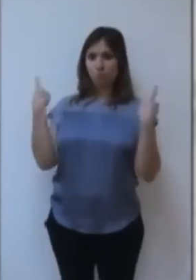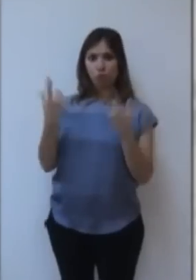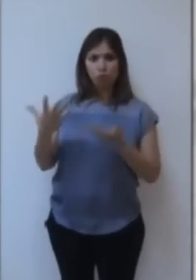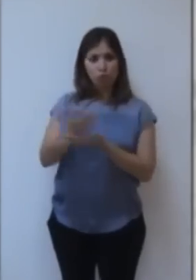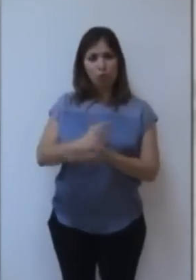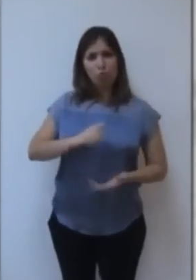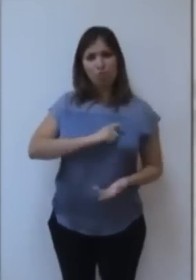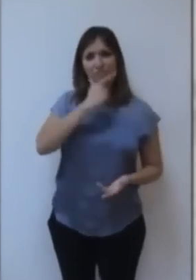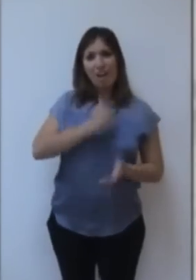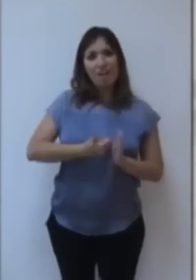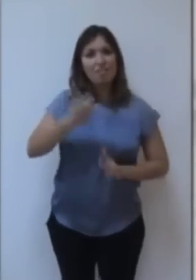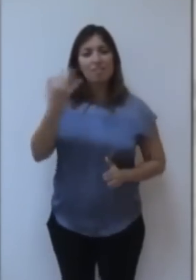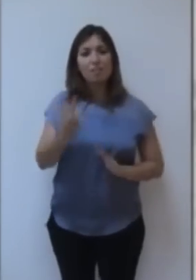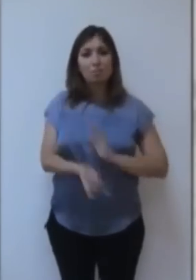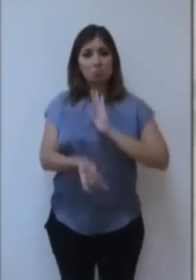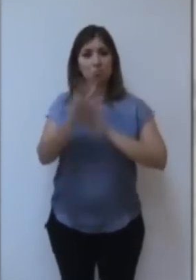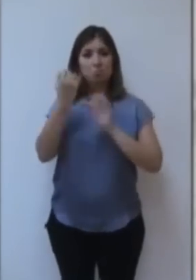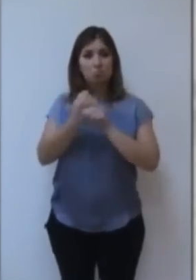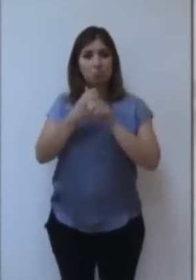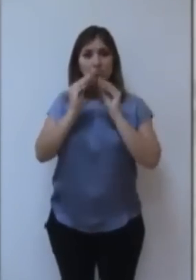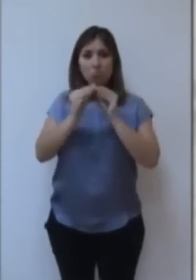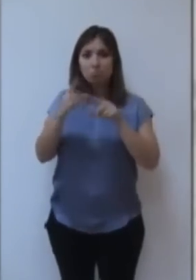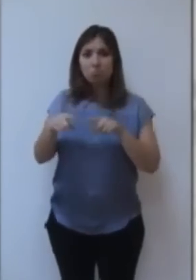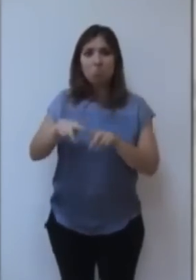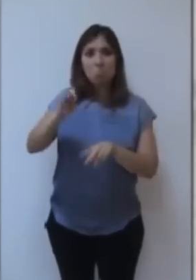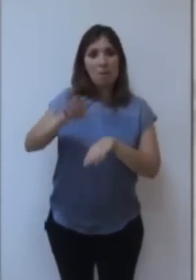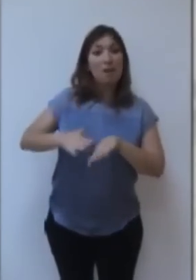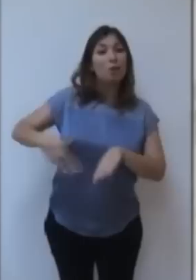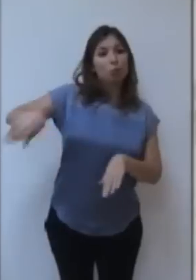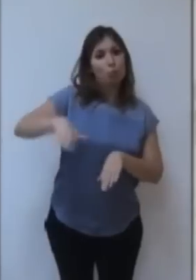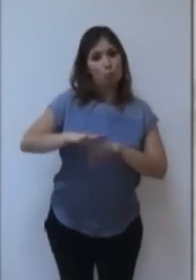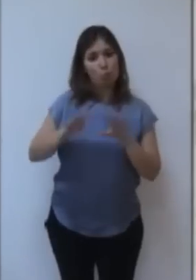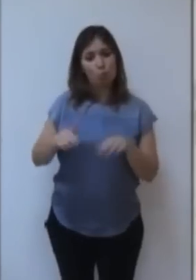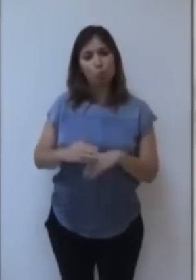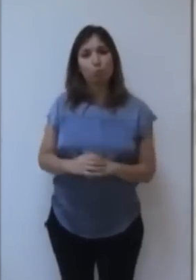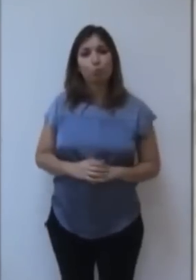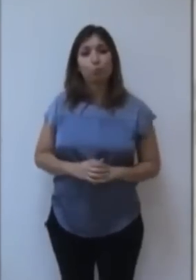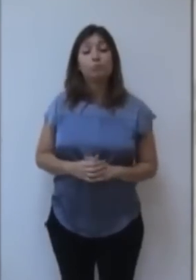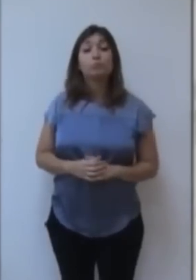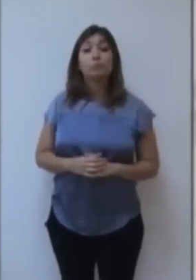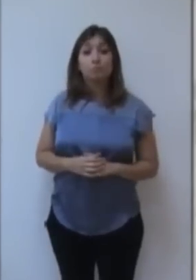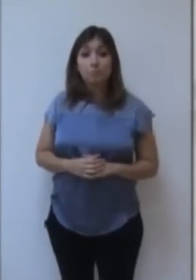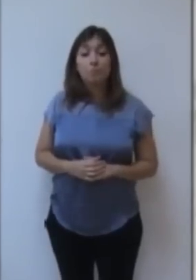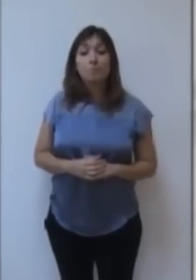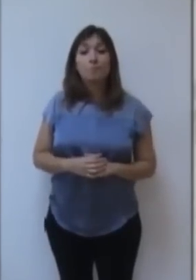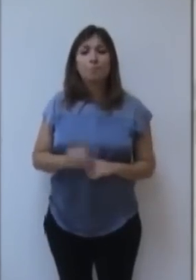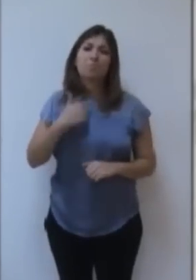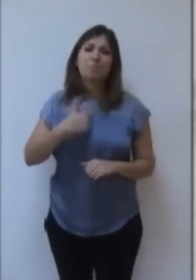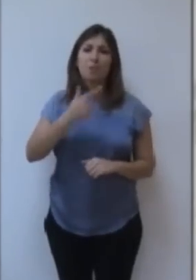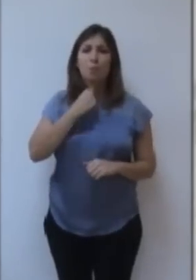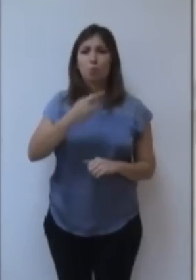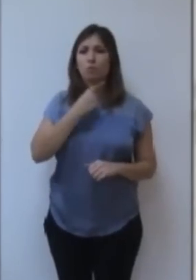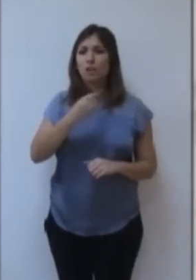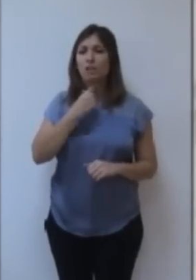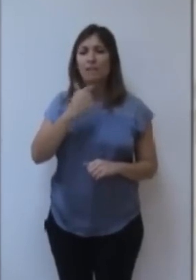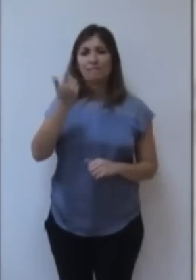facilitan el que se hagan cosas que funcionen para todos, ¿no? Y bueno, y en este, a mí me gustaría contar,